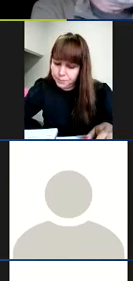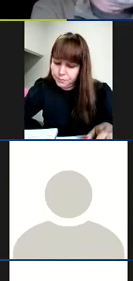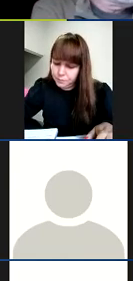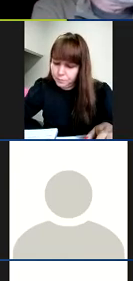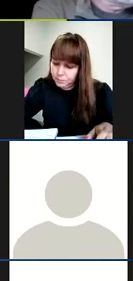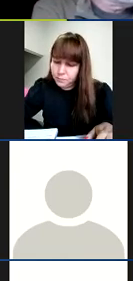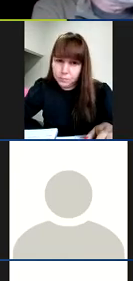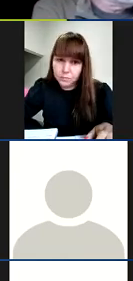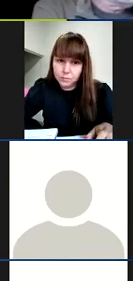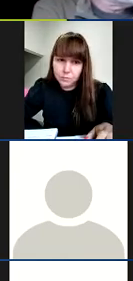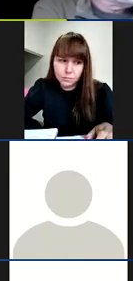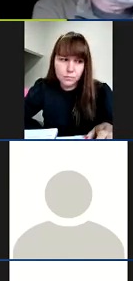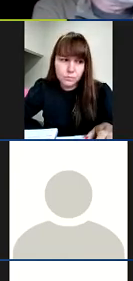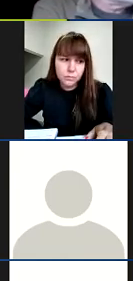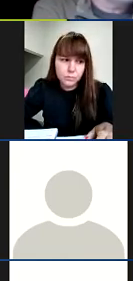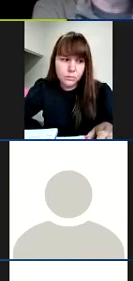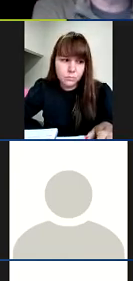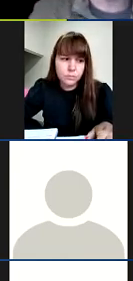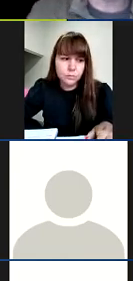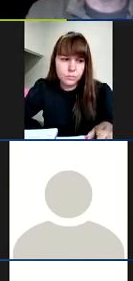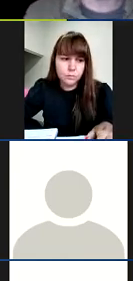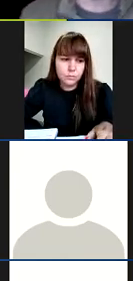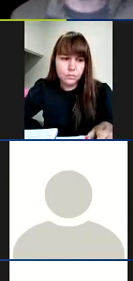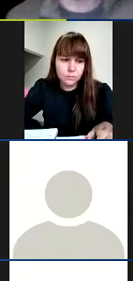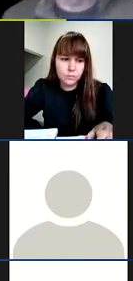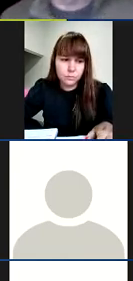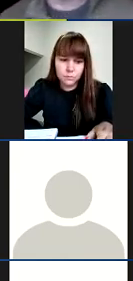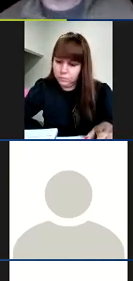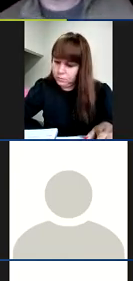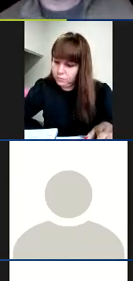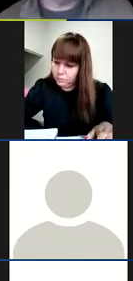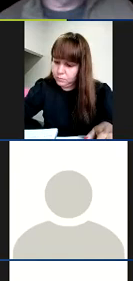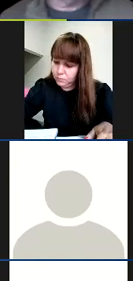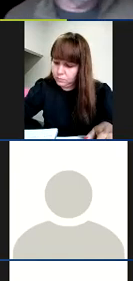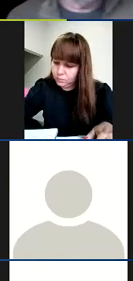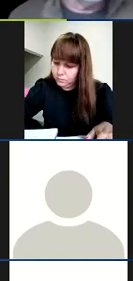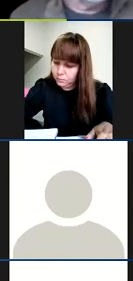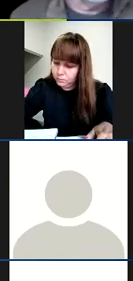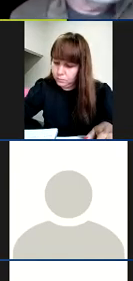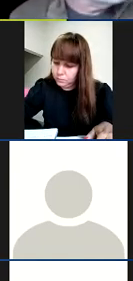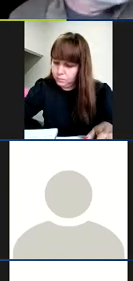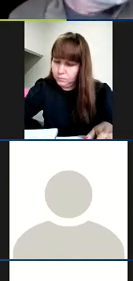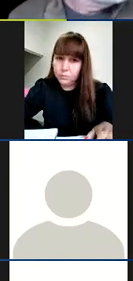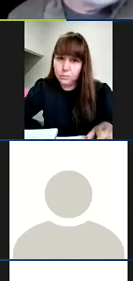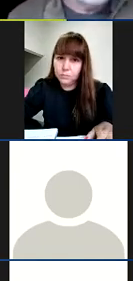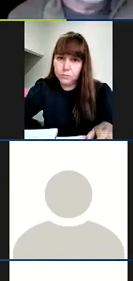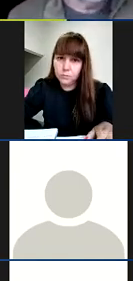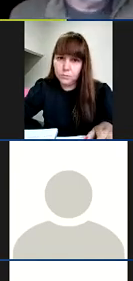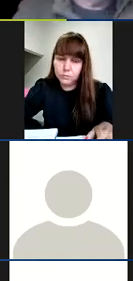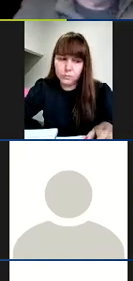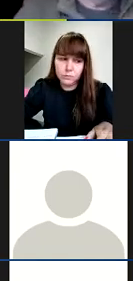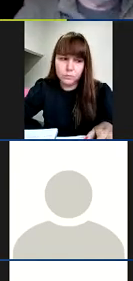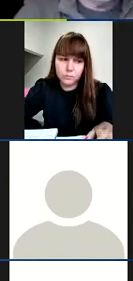3, que dice la designación de ese objeto, que debe ser preciso y determinado, y en esta consonancia también el Código Civil